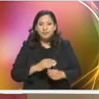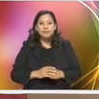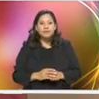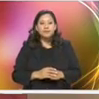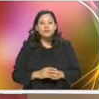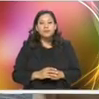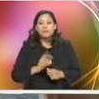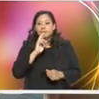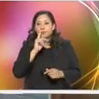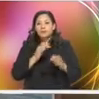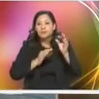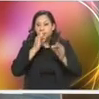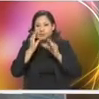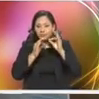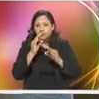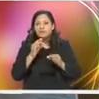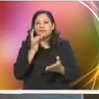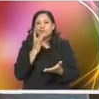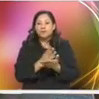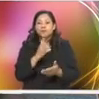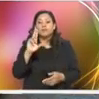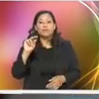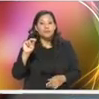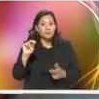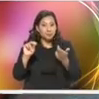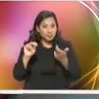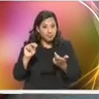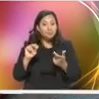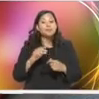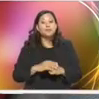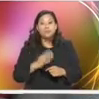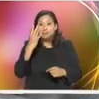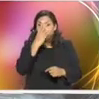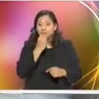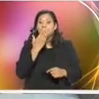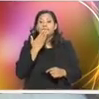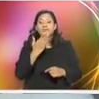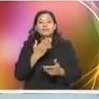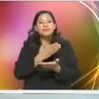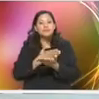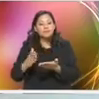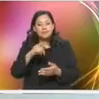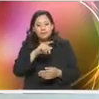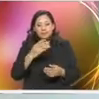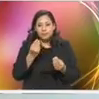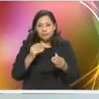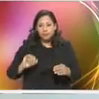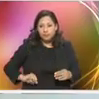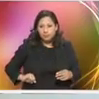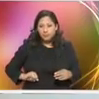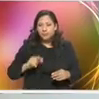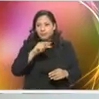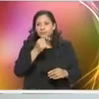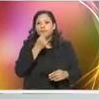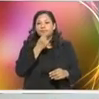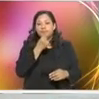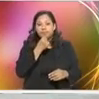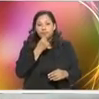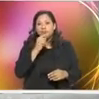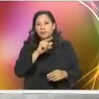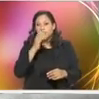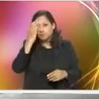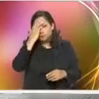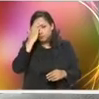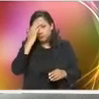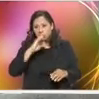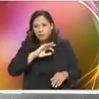Y la mejor noticia es que solo son 80 pesos. Oye, eso es una maravilla y aparte lo que me parece muy interesante es que acercas a los niños a conocer